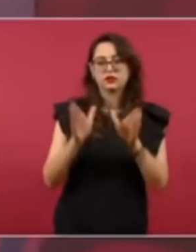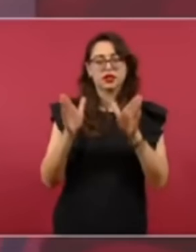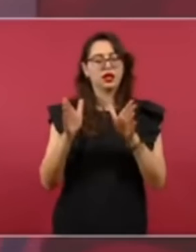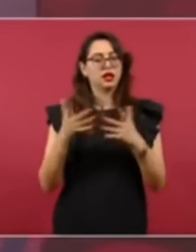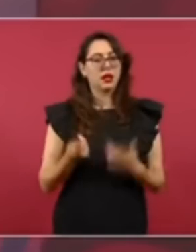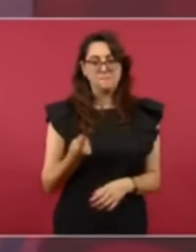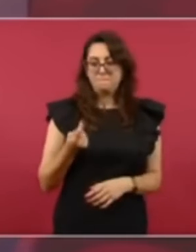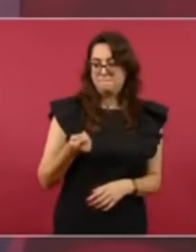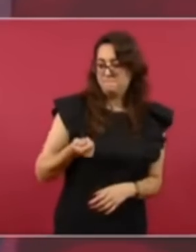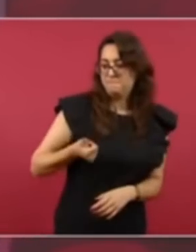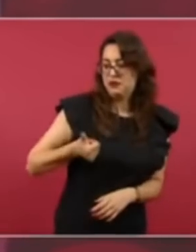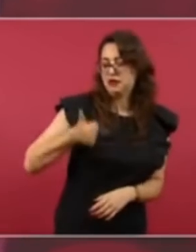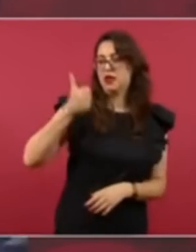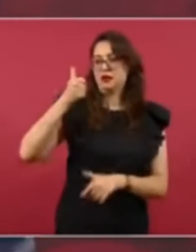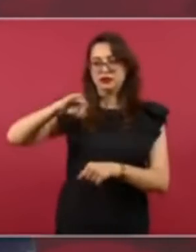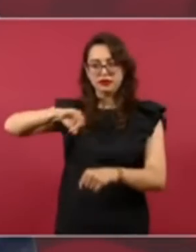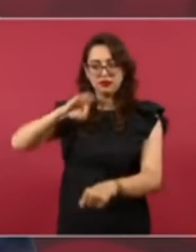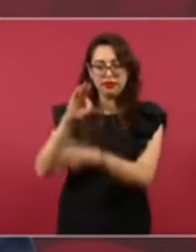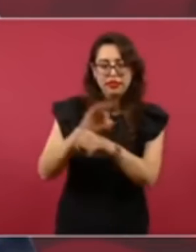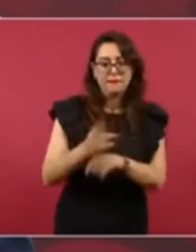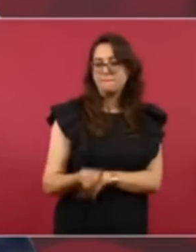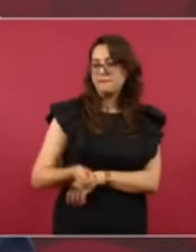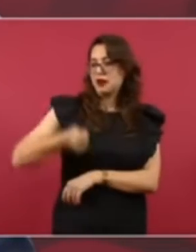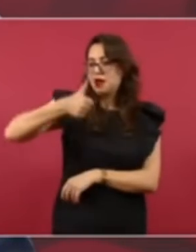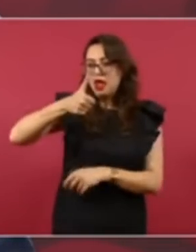se hace valer el derecho público.